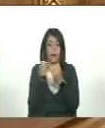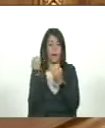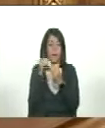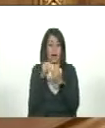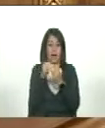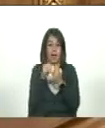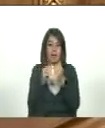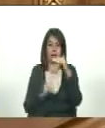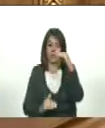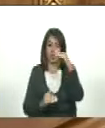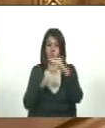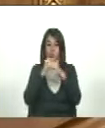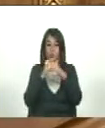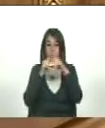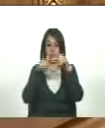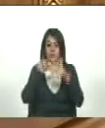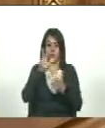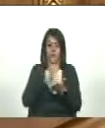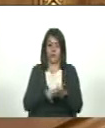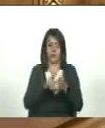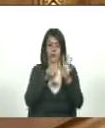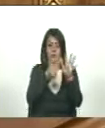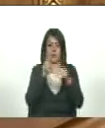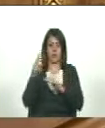monto máximo que le estamos aprobando son